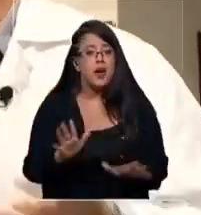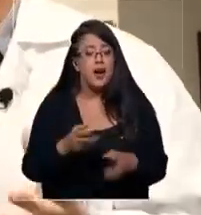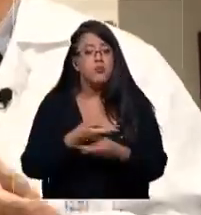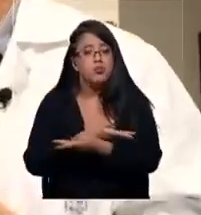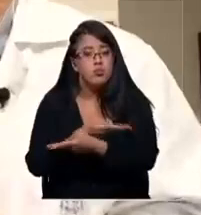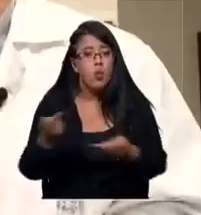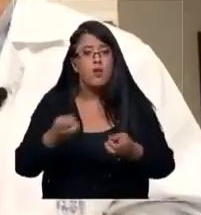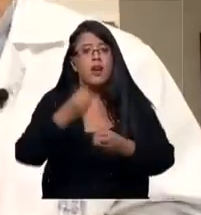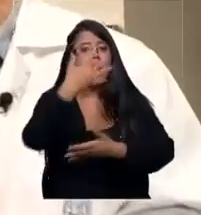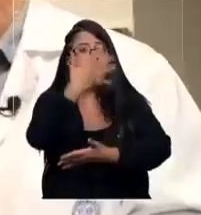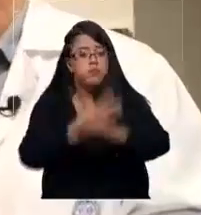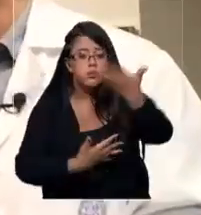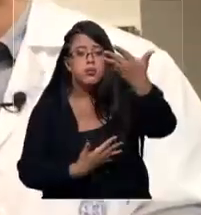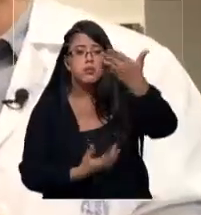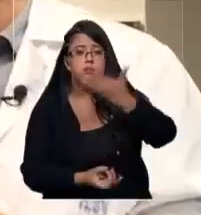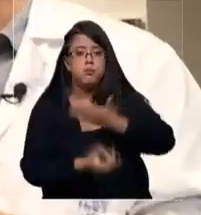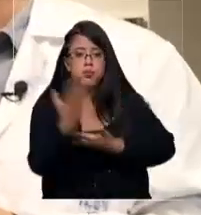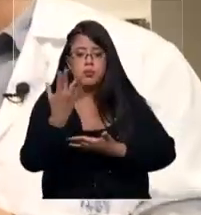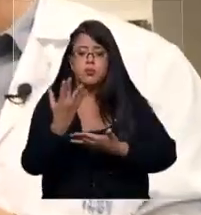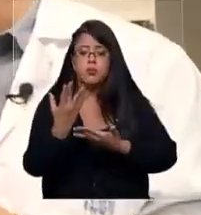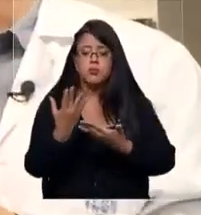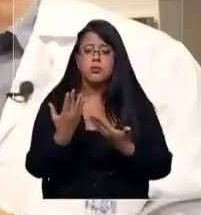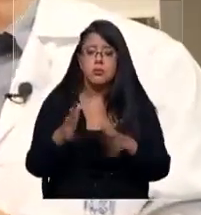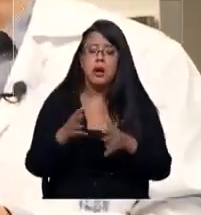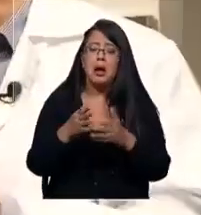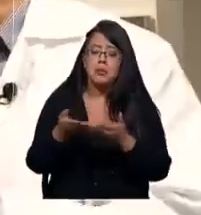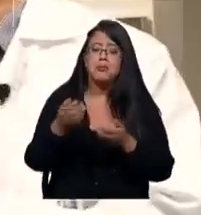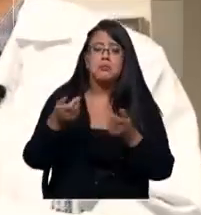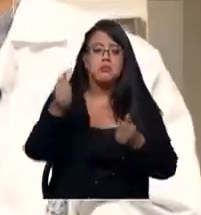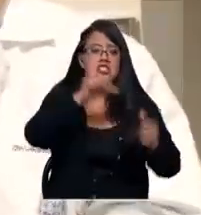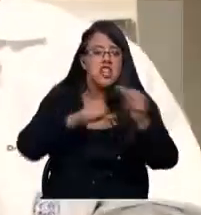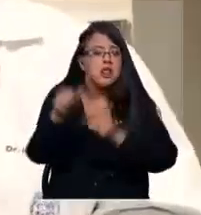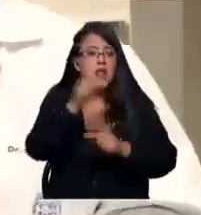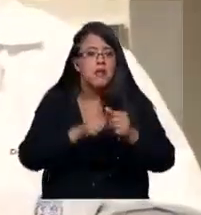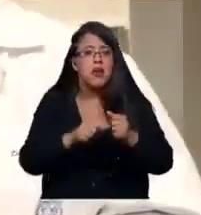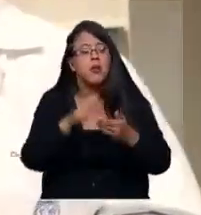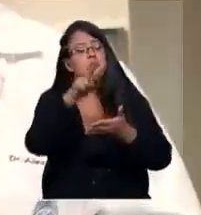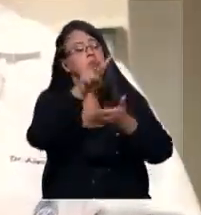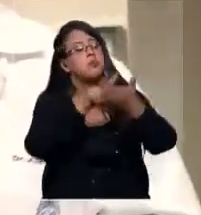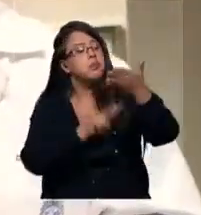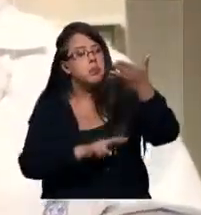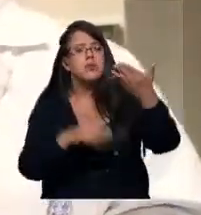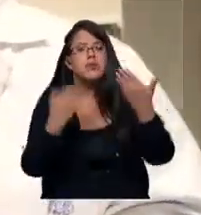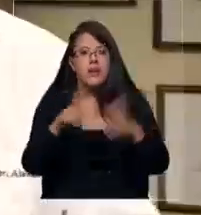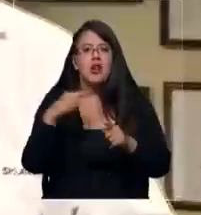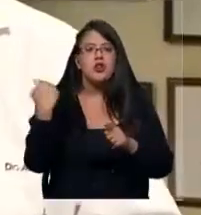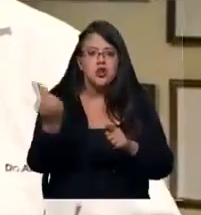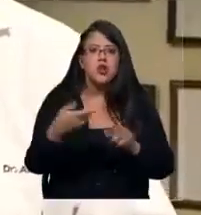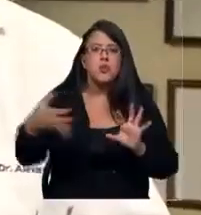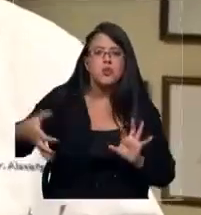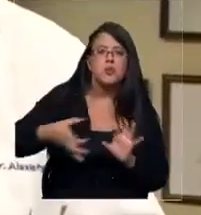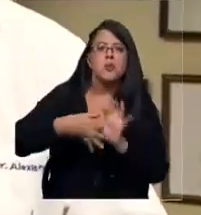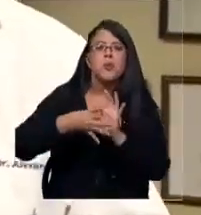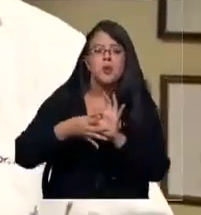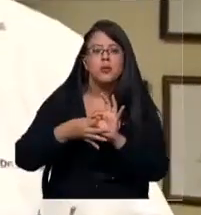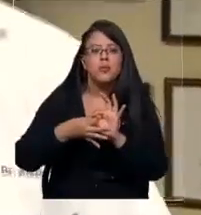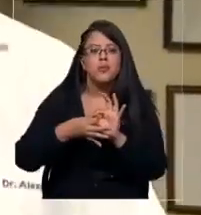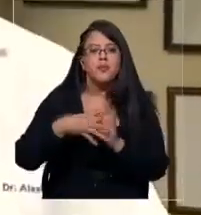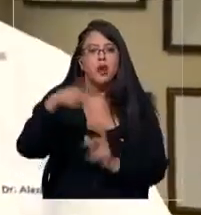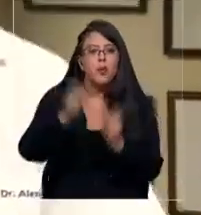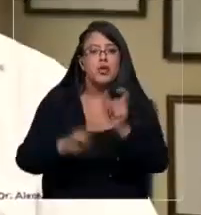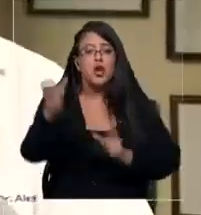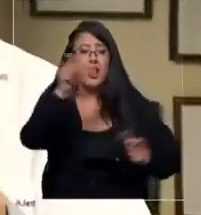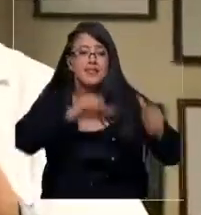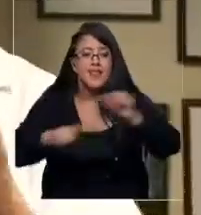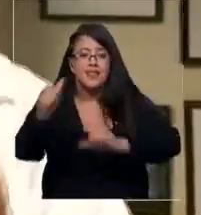científica abierta a la comunidad. Y sin duda tenemos interacciones y colaboraciones con científicos en otras partes del planeta con los